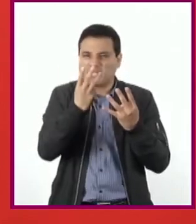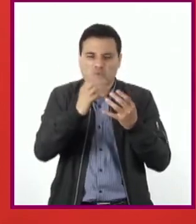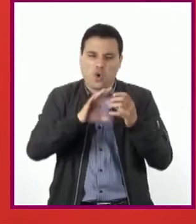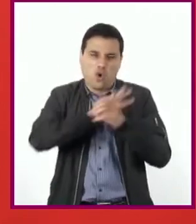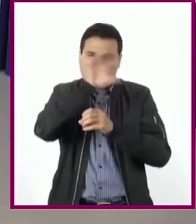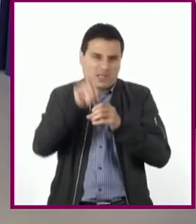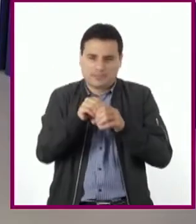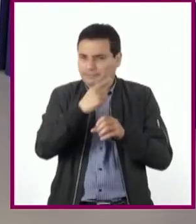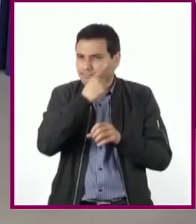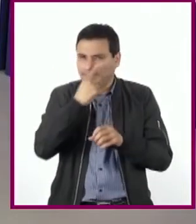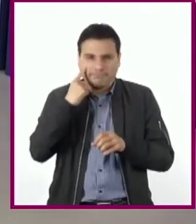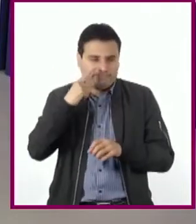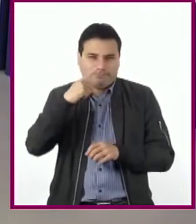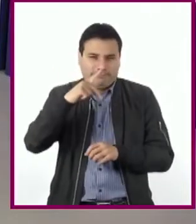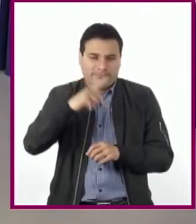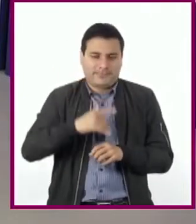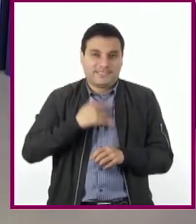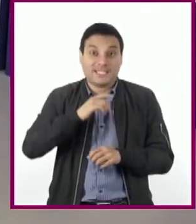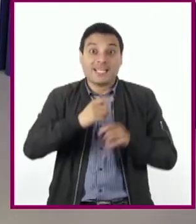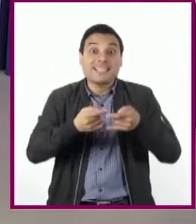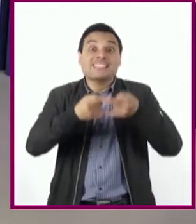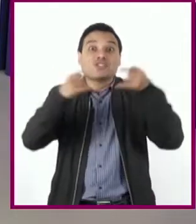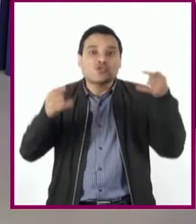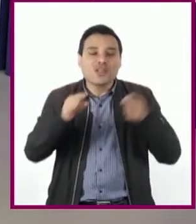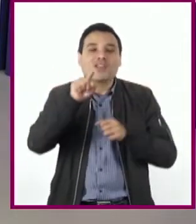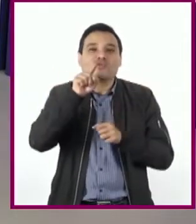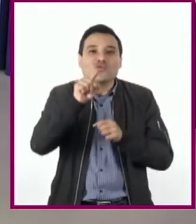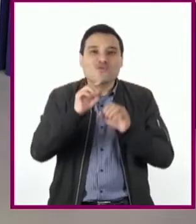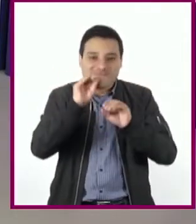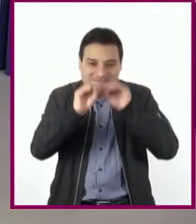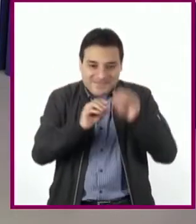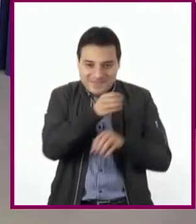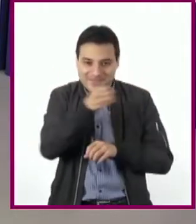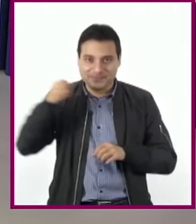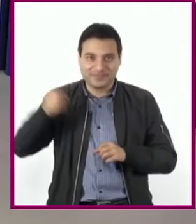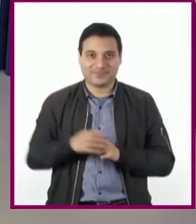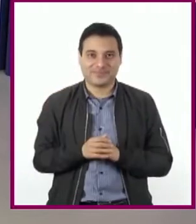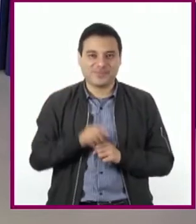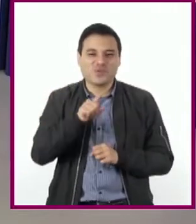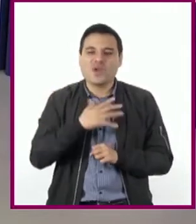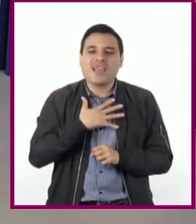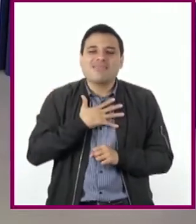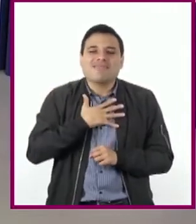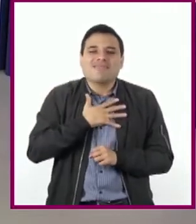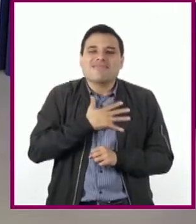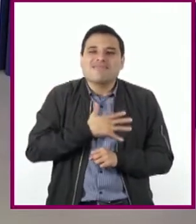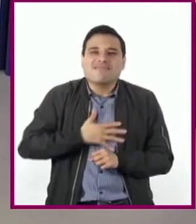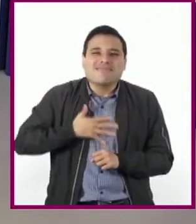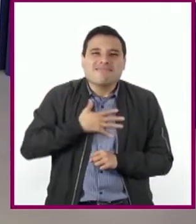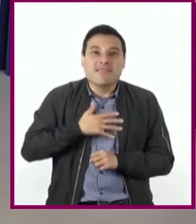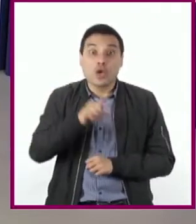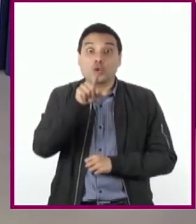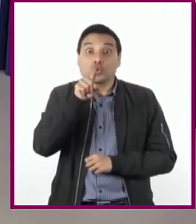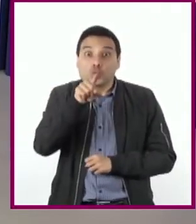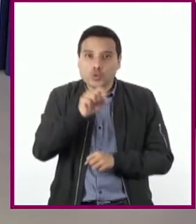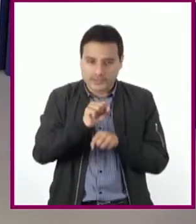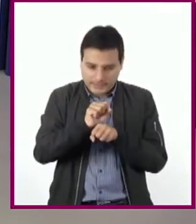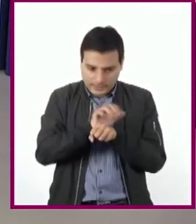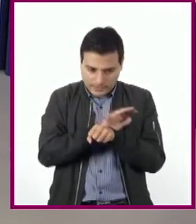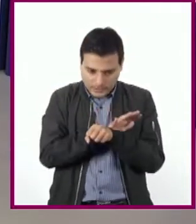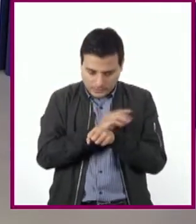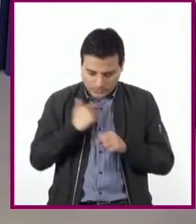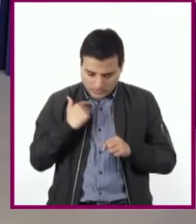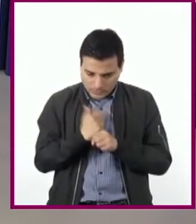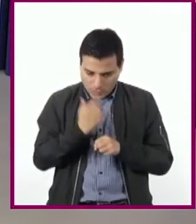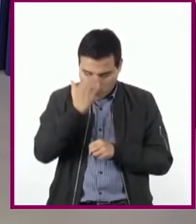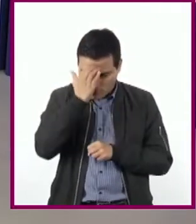su historia. Lo importante es que sean un pretexto, una idea base para explorar tu estado de ánimo, pero no les